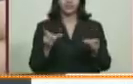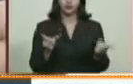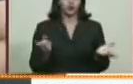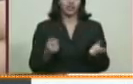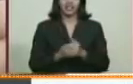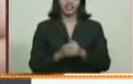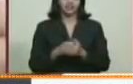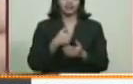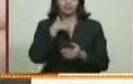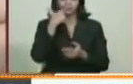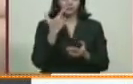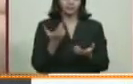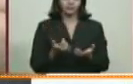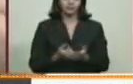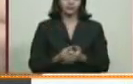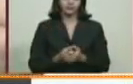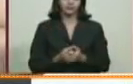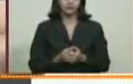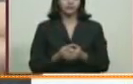Porque